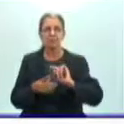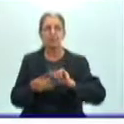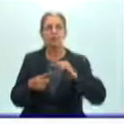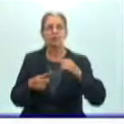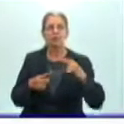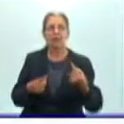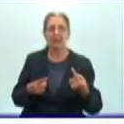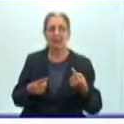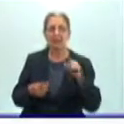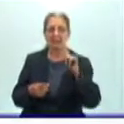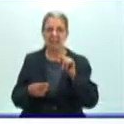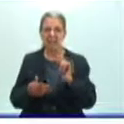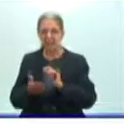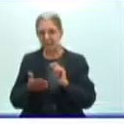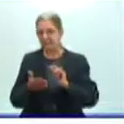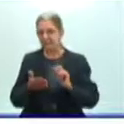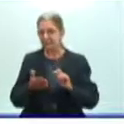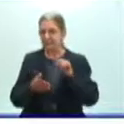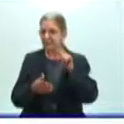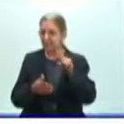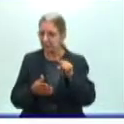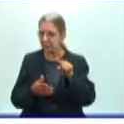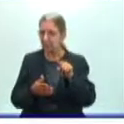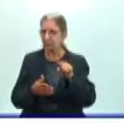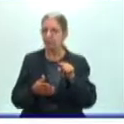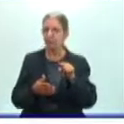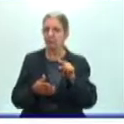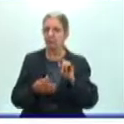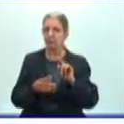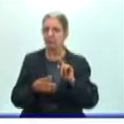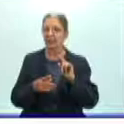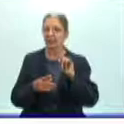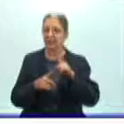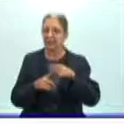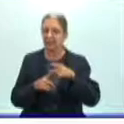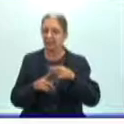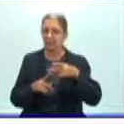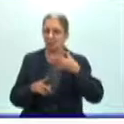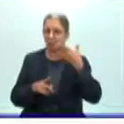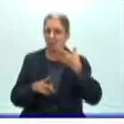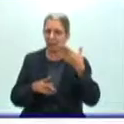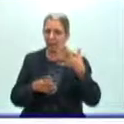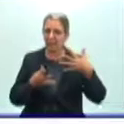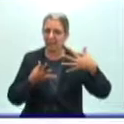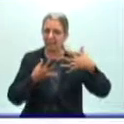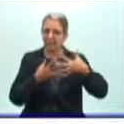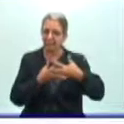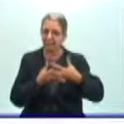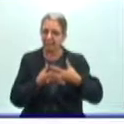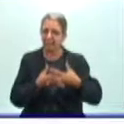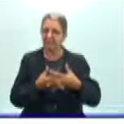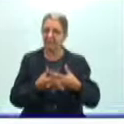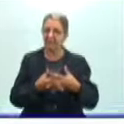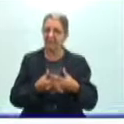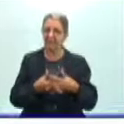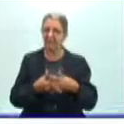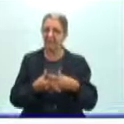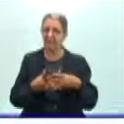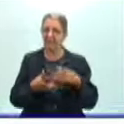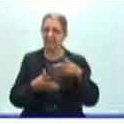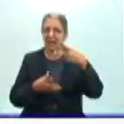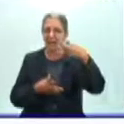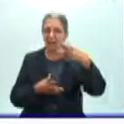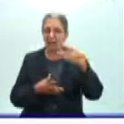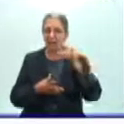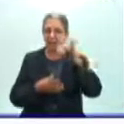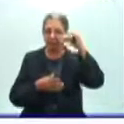por el teorema, la relación que se establece entre el ángulo inscrito y su arco correspondiente, que en este caso es